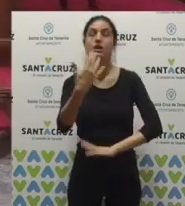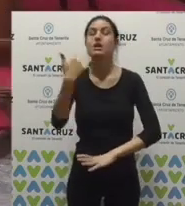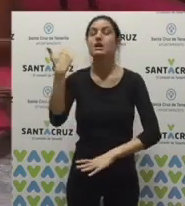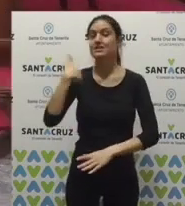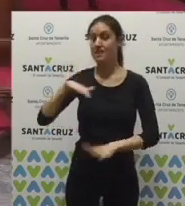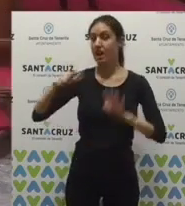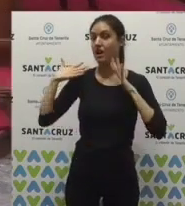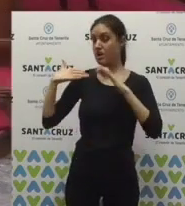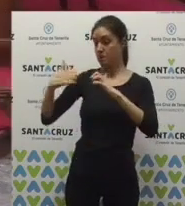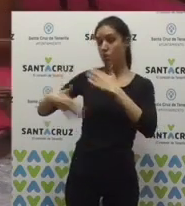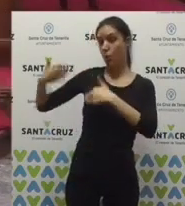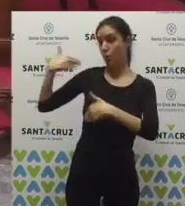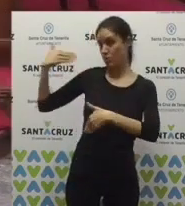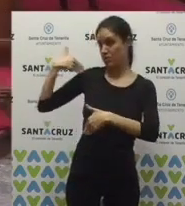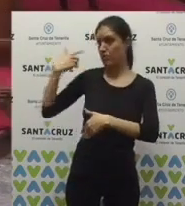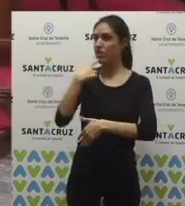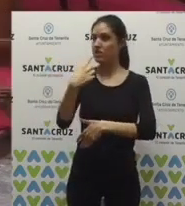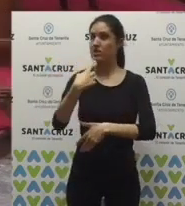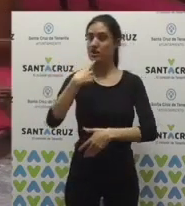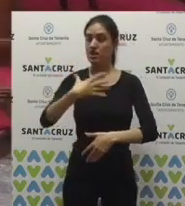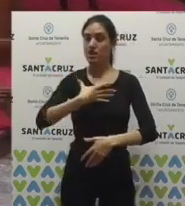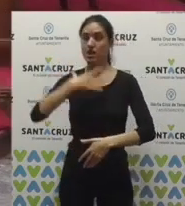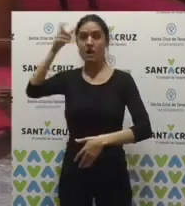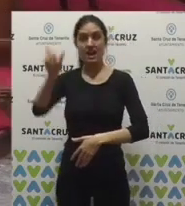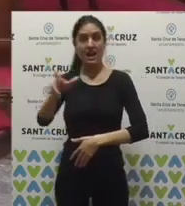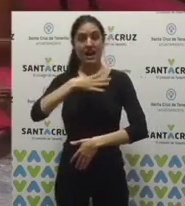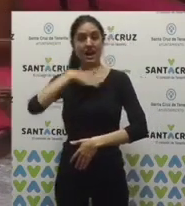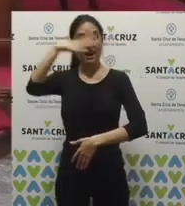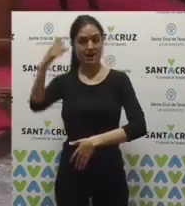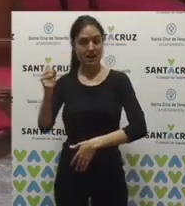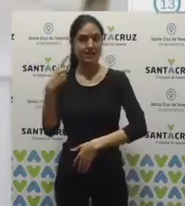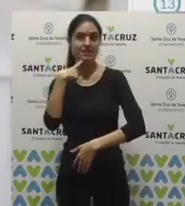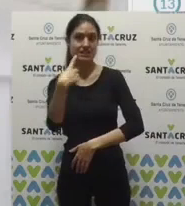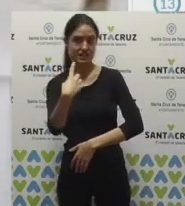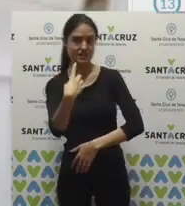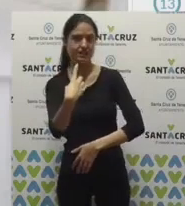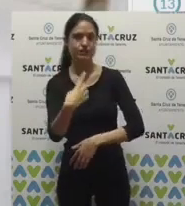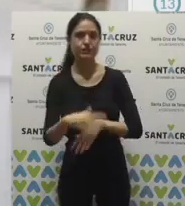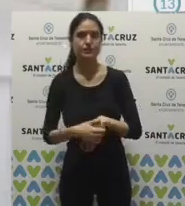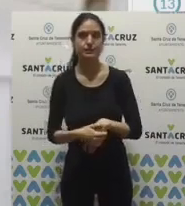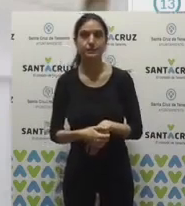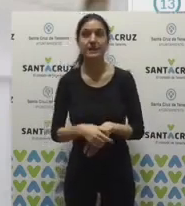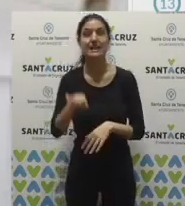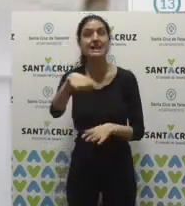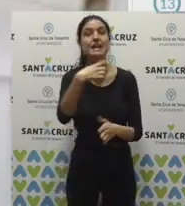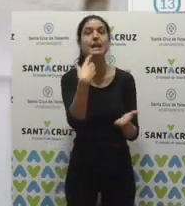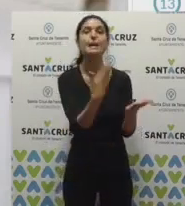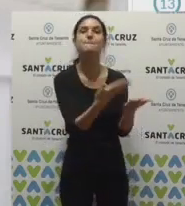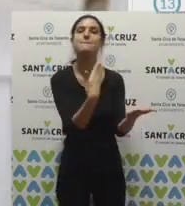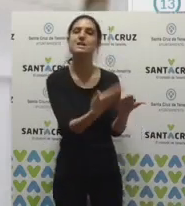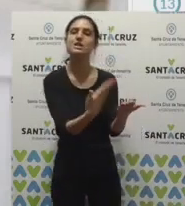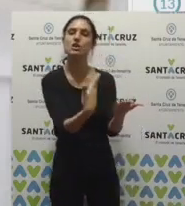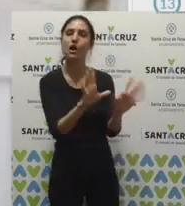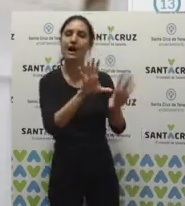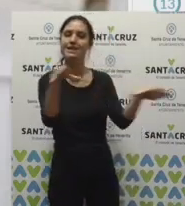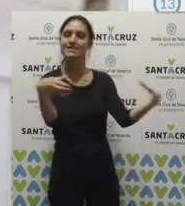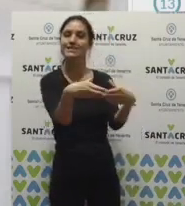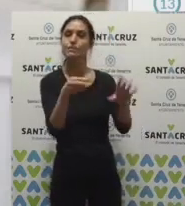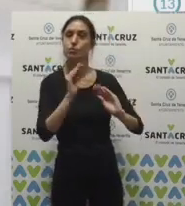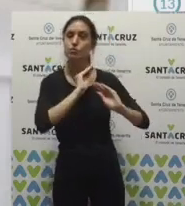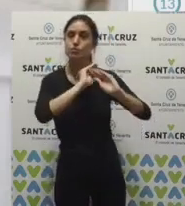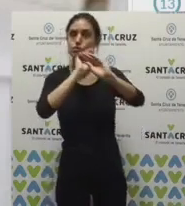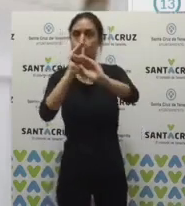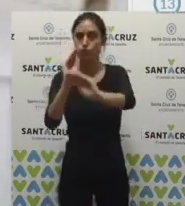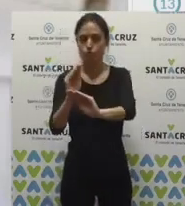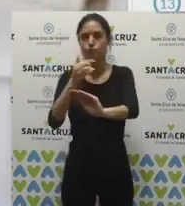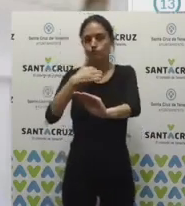último pleno la alcaldesa que tiene ahora mismo presidiendo el pleno pidiendo actuar a su equipo del que tuve el